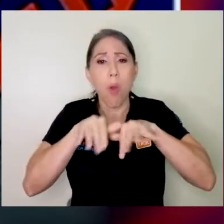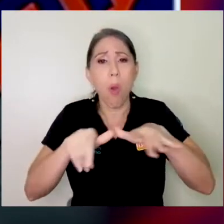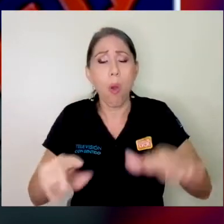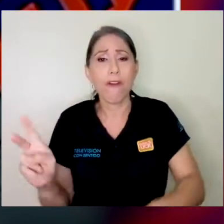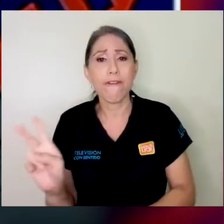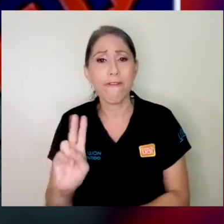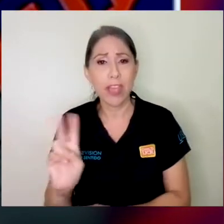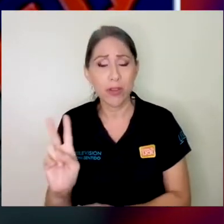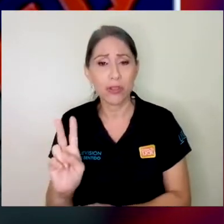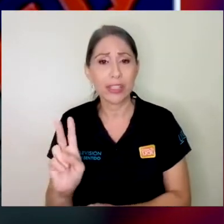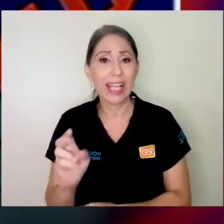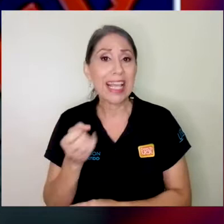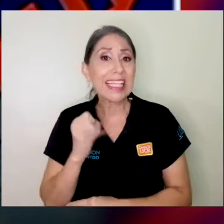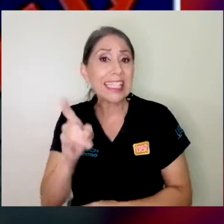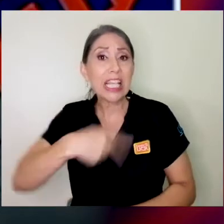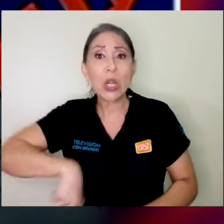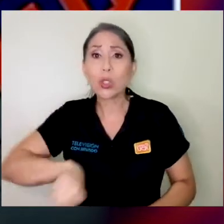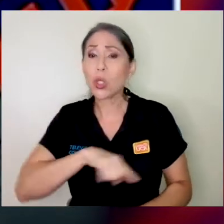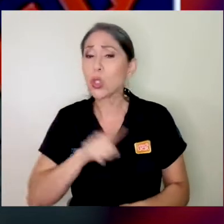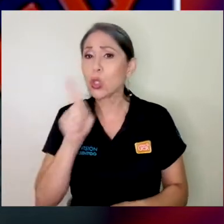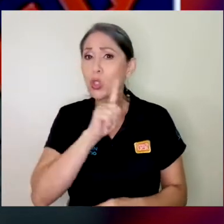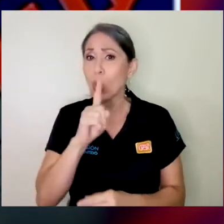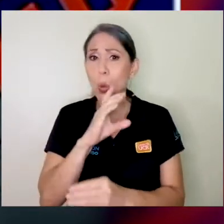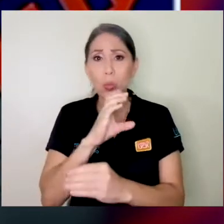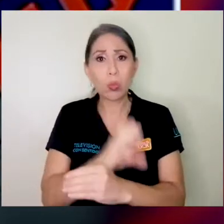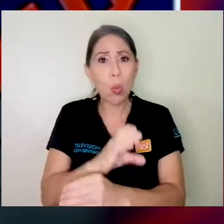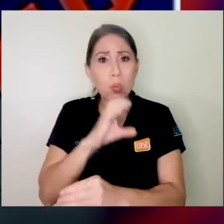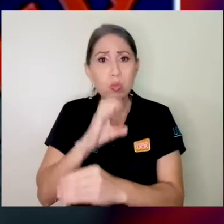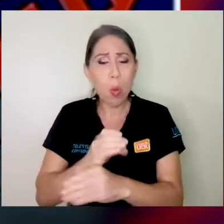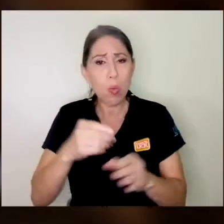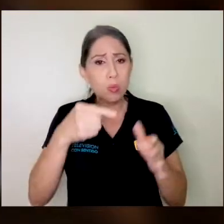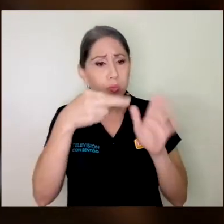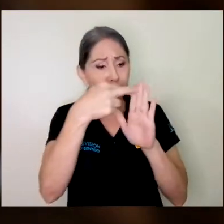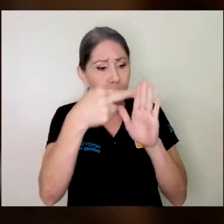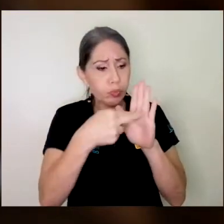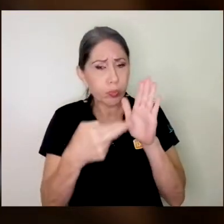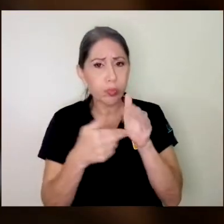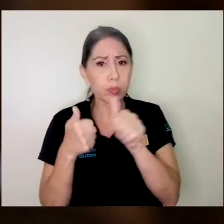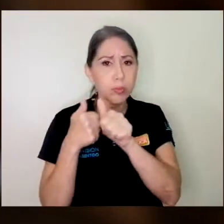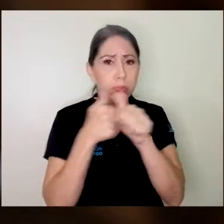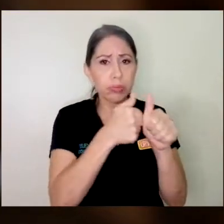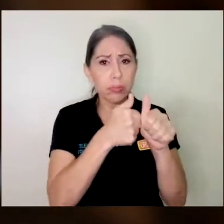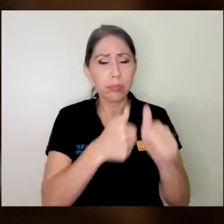virus, si no seguimos las indicaciones.